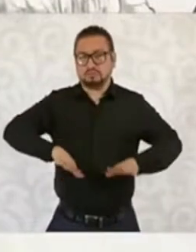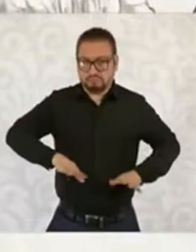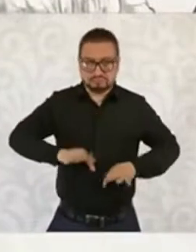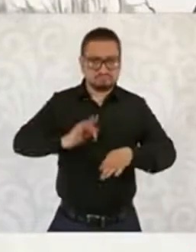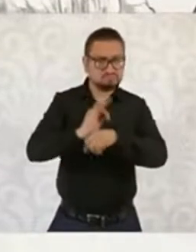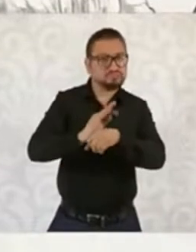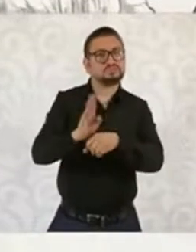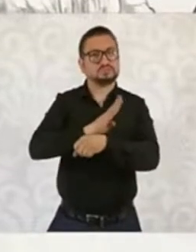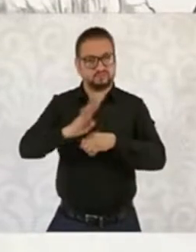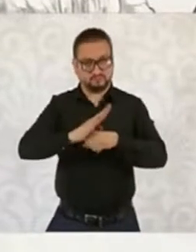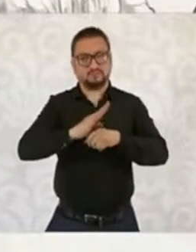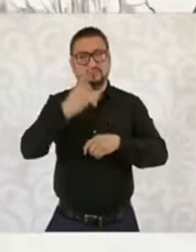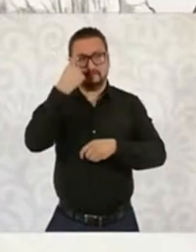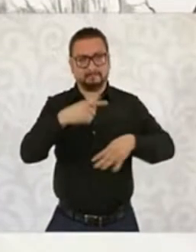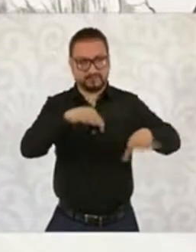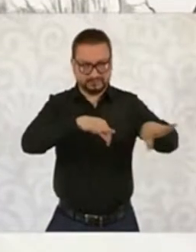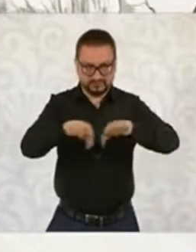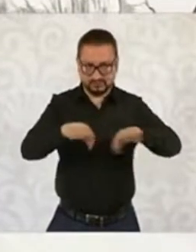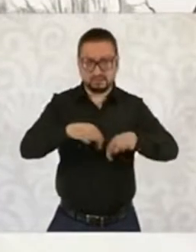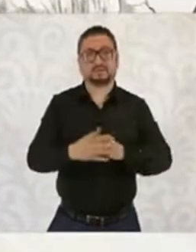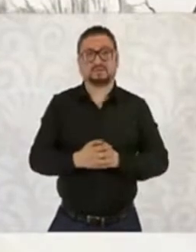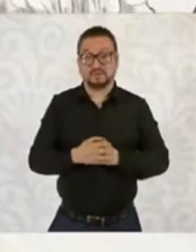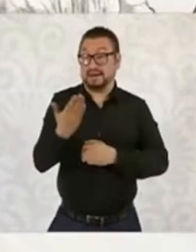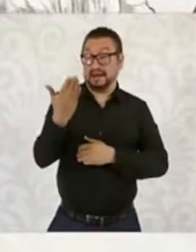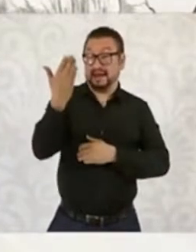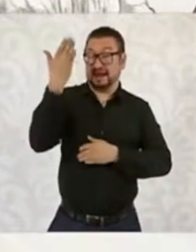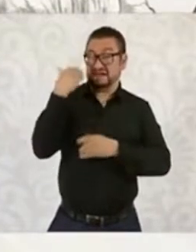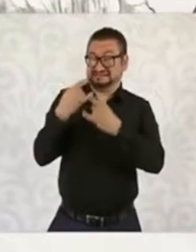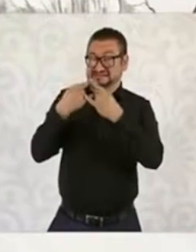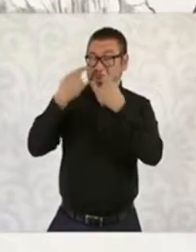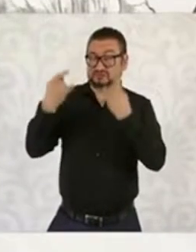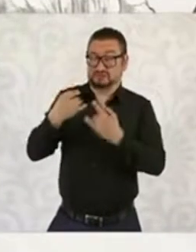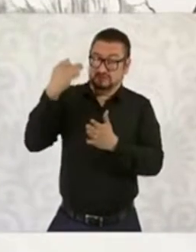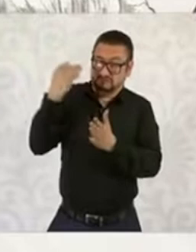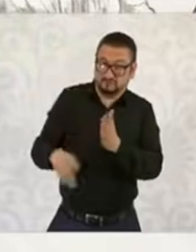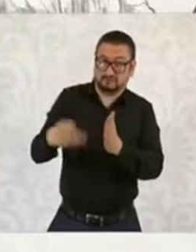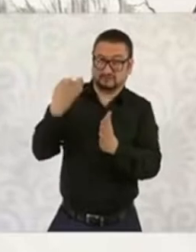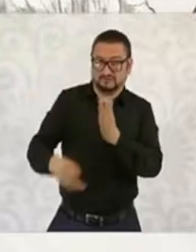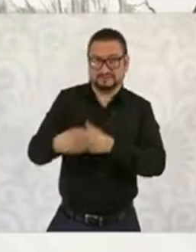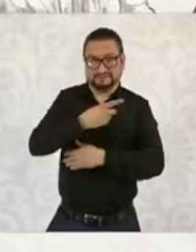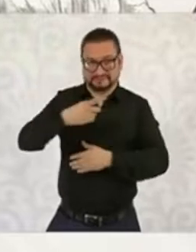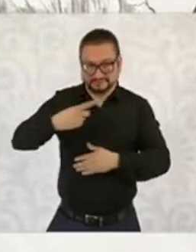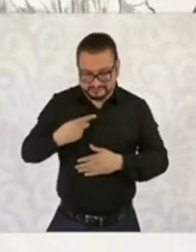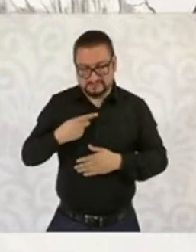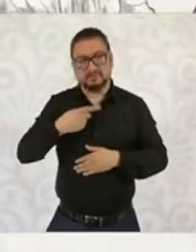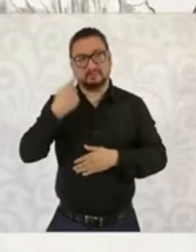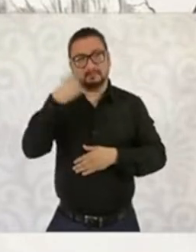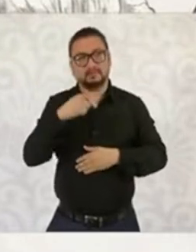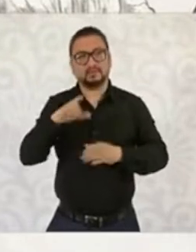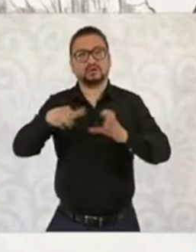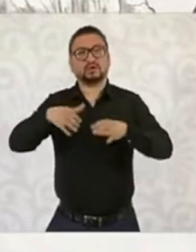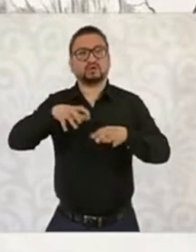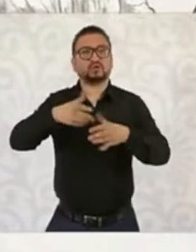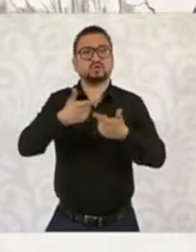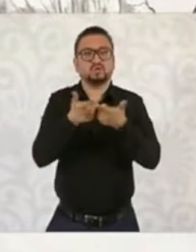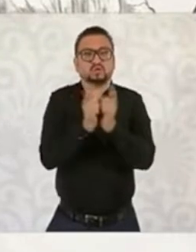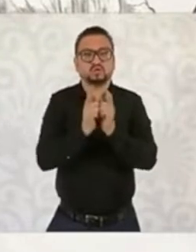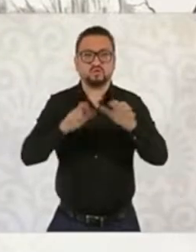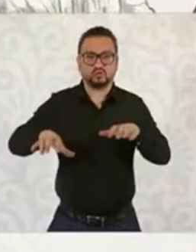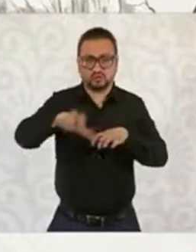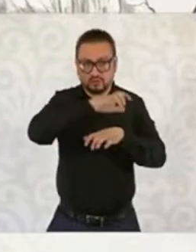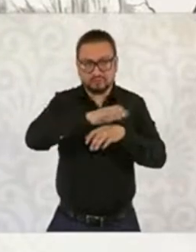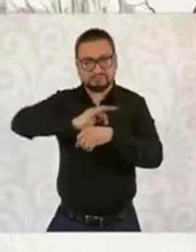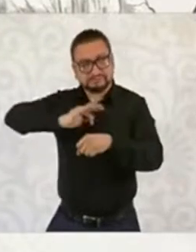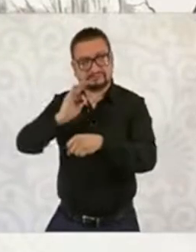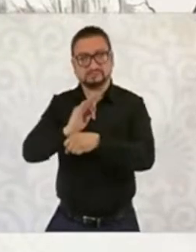también restituyendo adeudos históricos que se habían tenido con estos sectores poblacionales, sobre todo los que